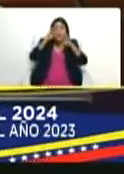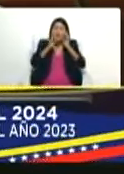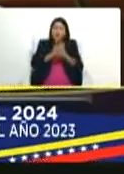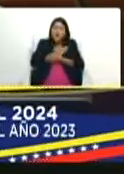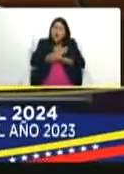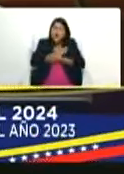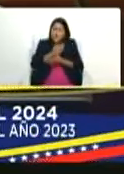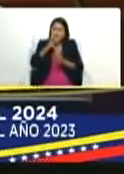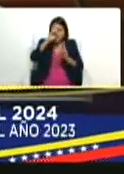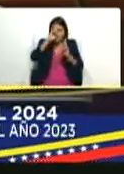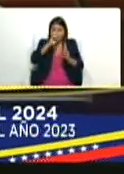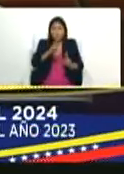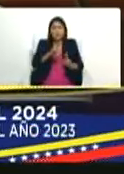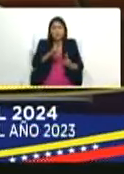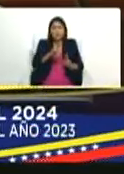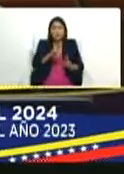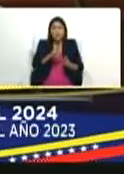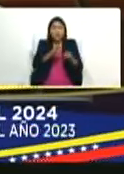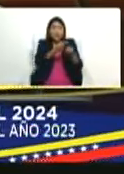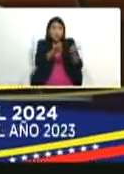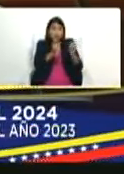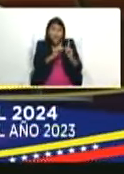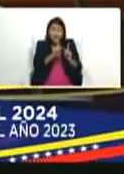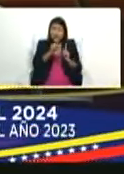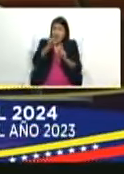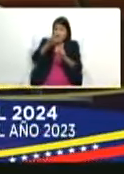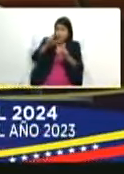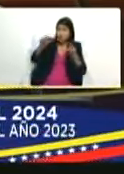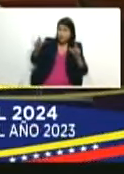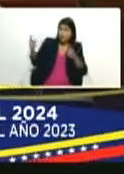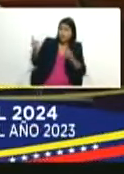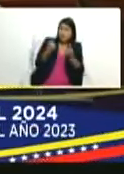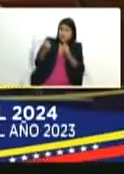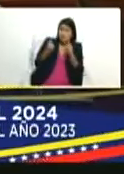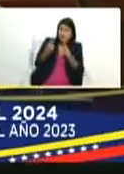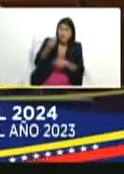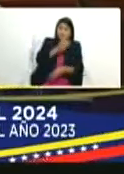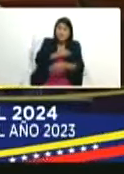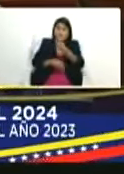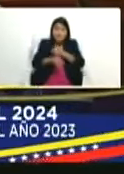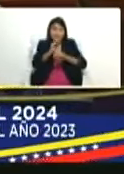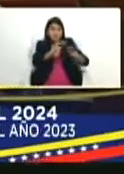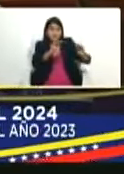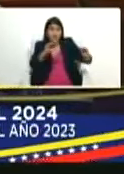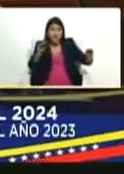y respetuoso que deben brindar a todo aquel que clama justicia.